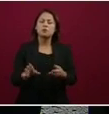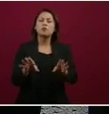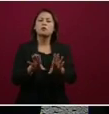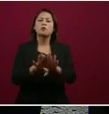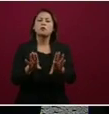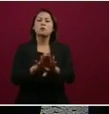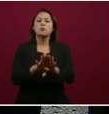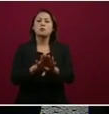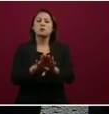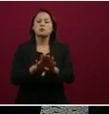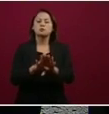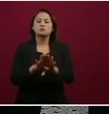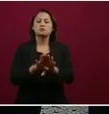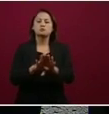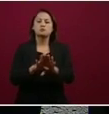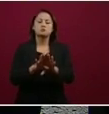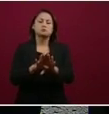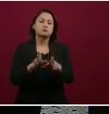enfermos